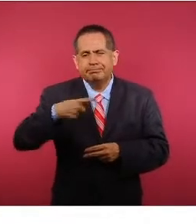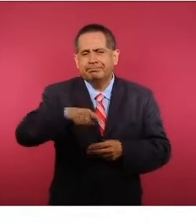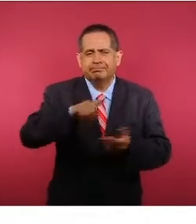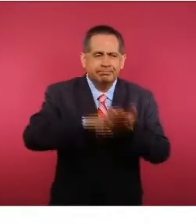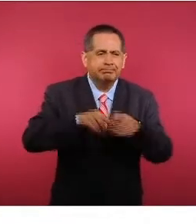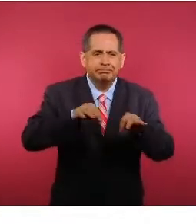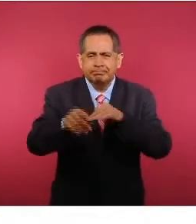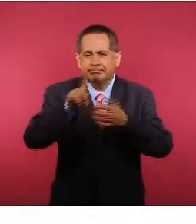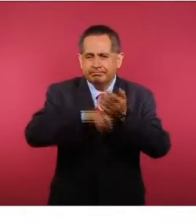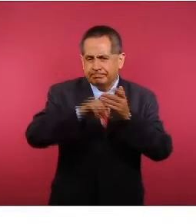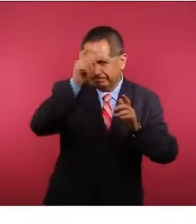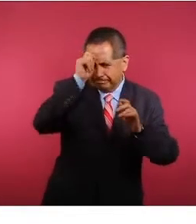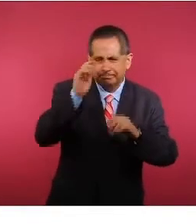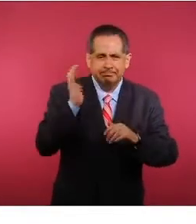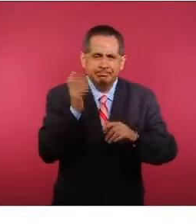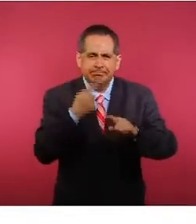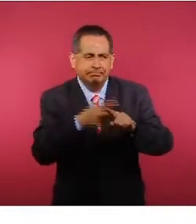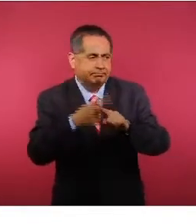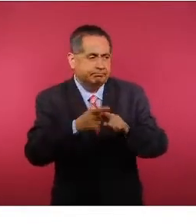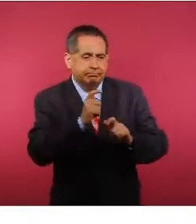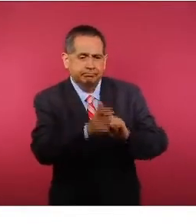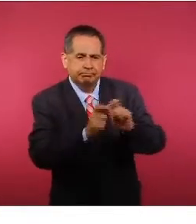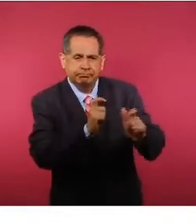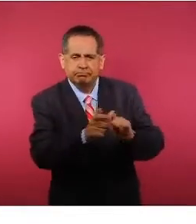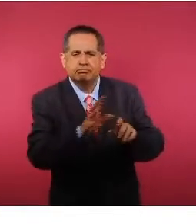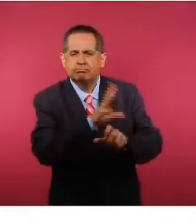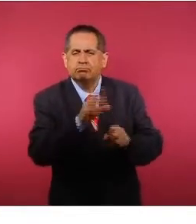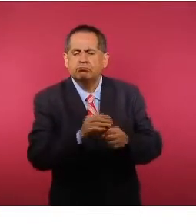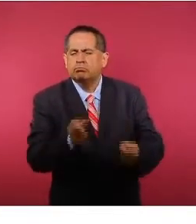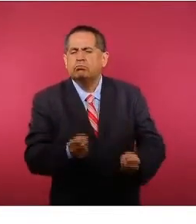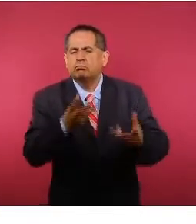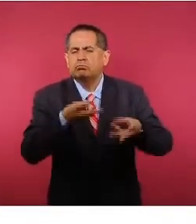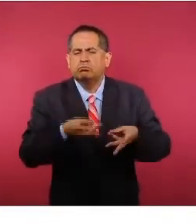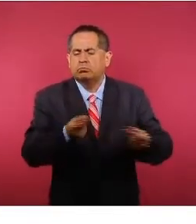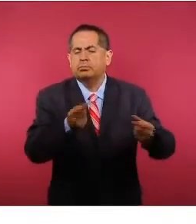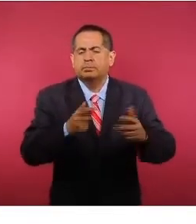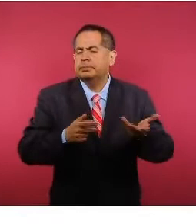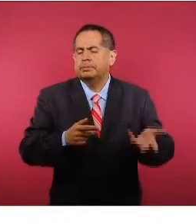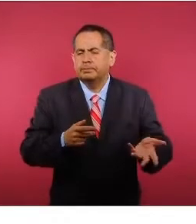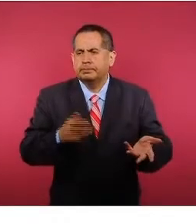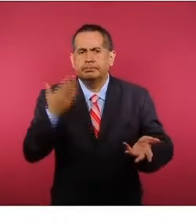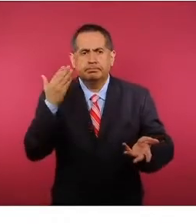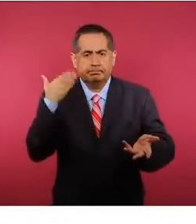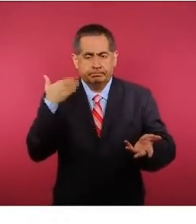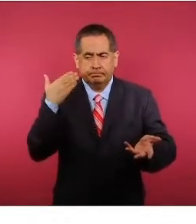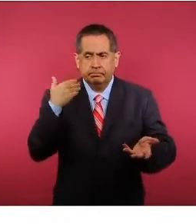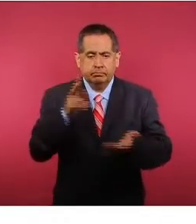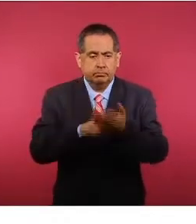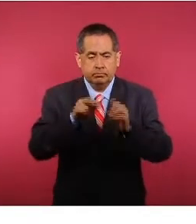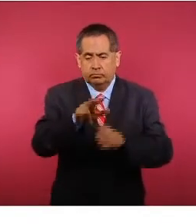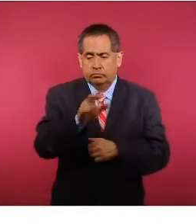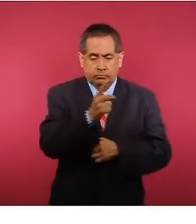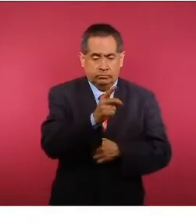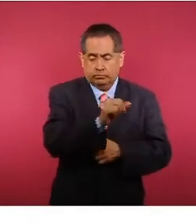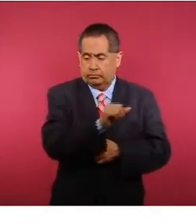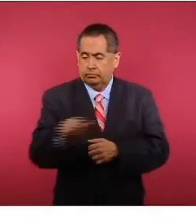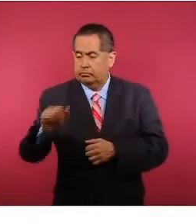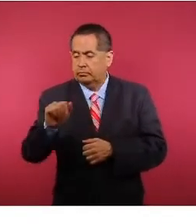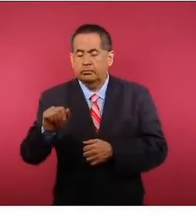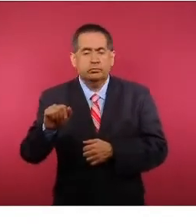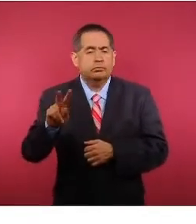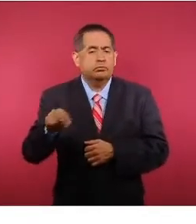de trabajo, se gastaron en el diciembre del 18 a diciembre